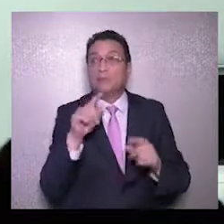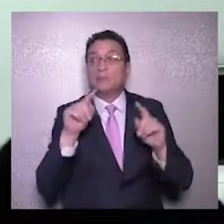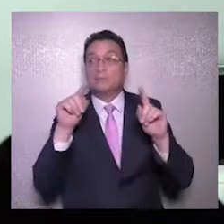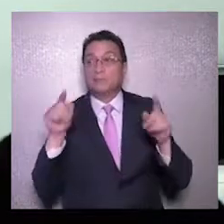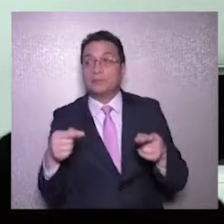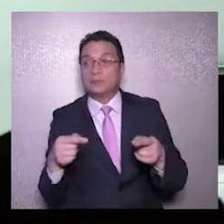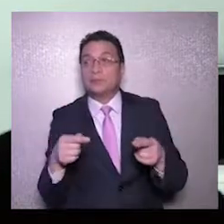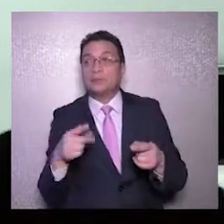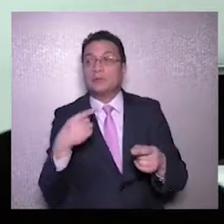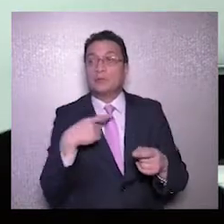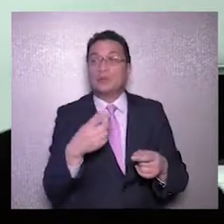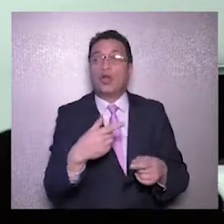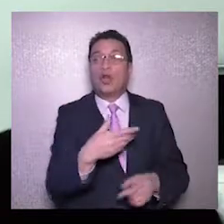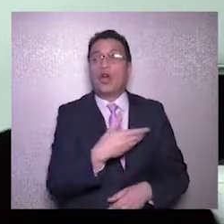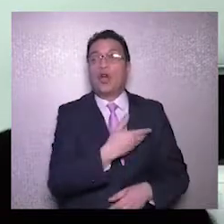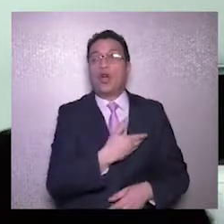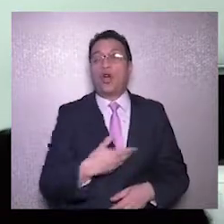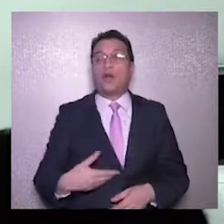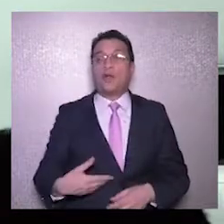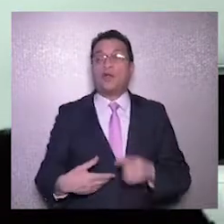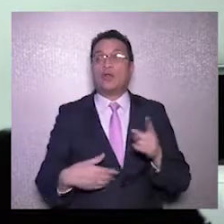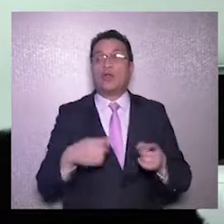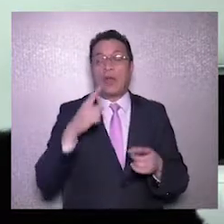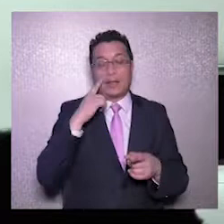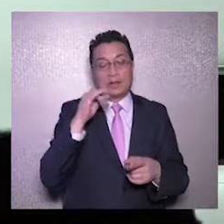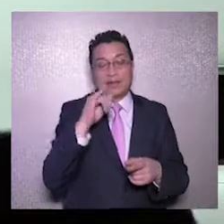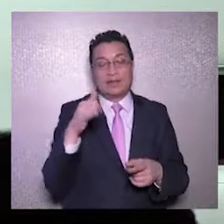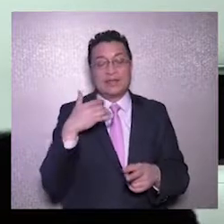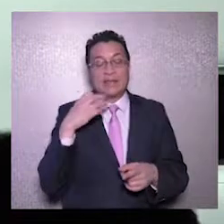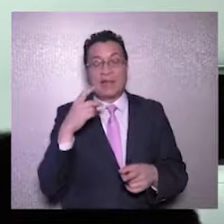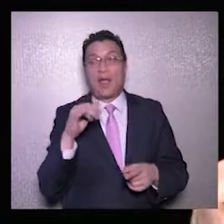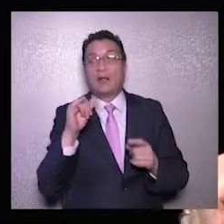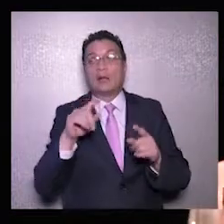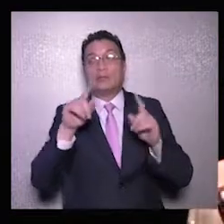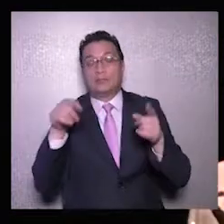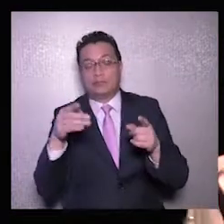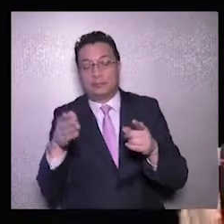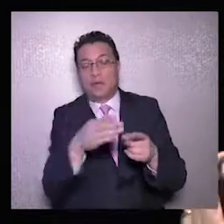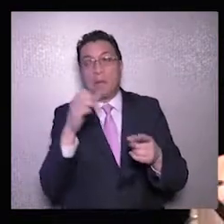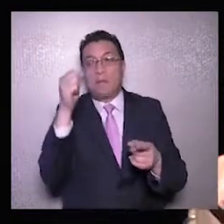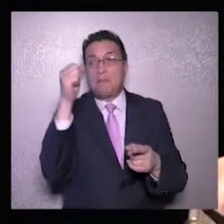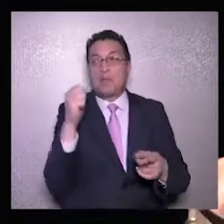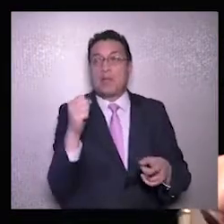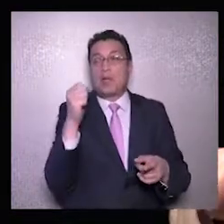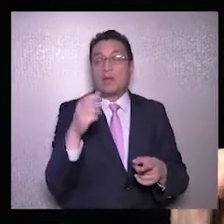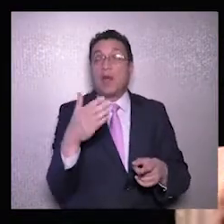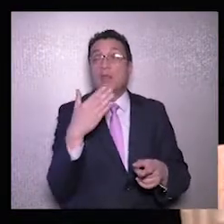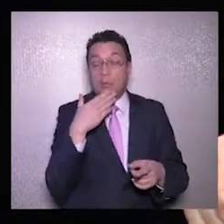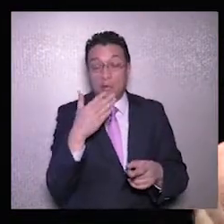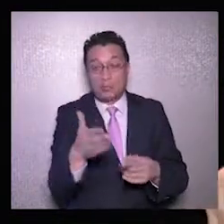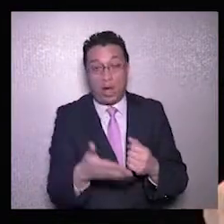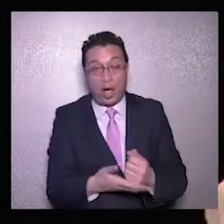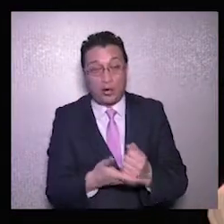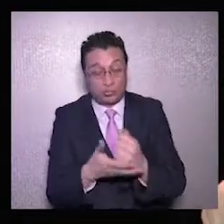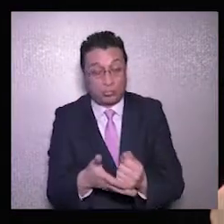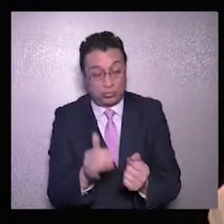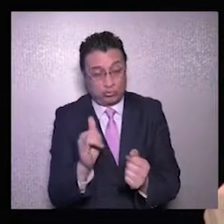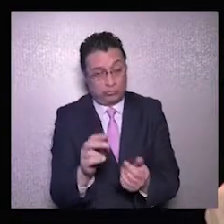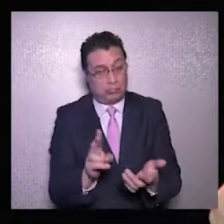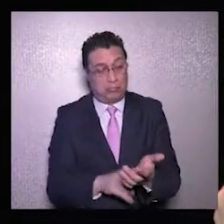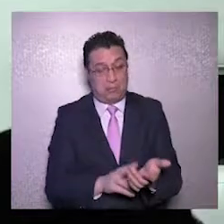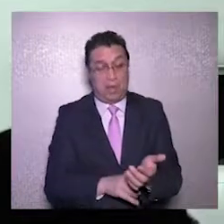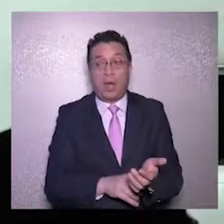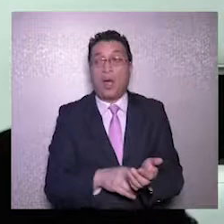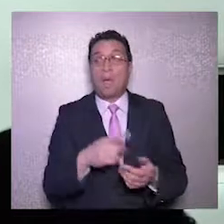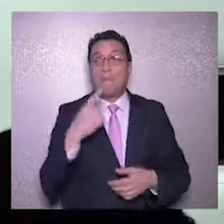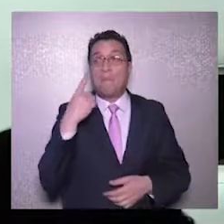cierto?, entre los gobiernos de centro-izquierda, el paréntesis que tuvo el gobierno del presidente Piñera, que también hizo su aporte, y hay que reconocerlo.